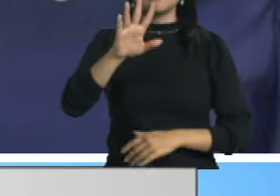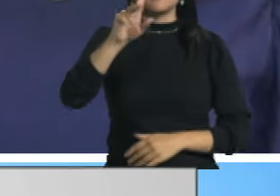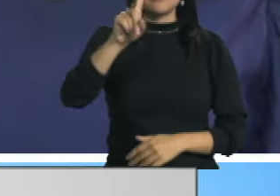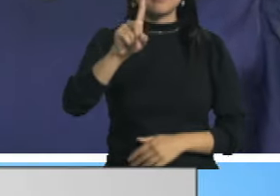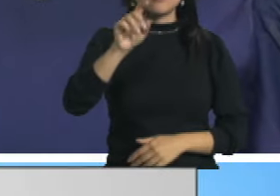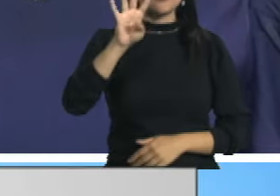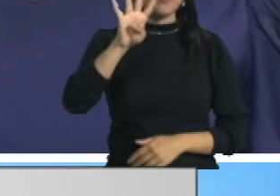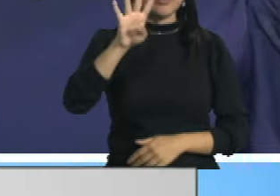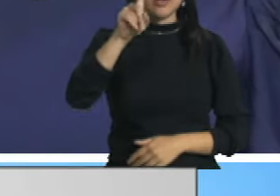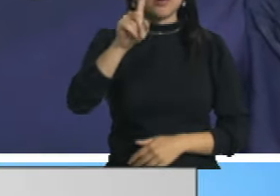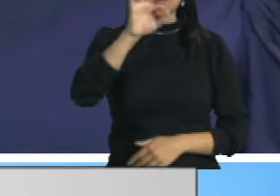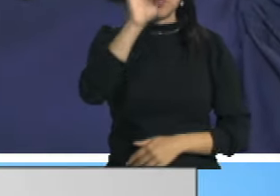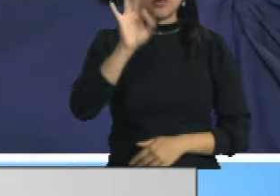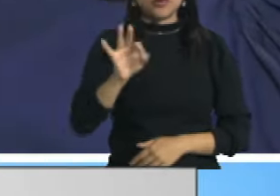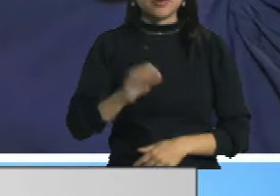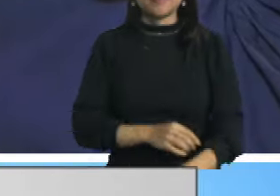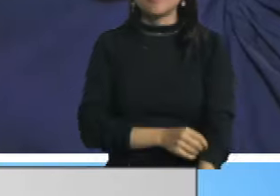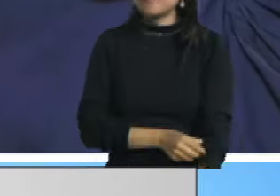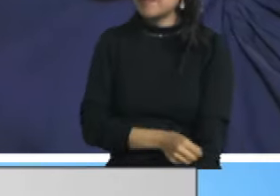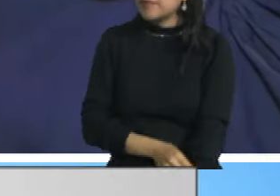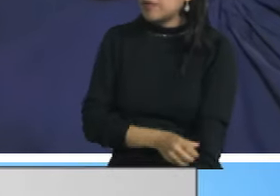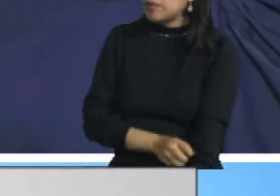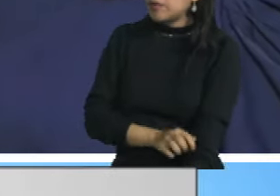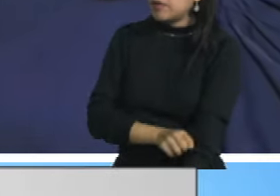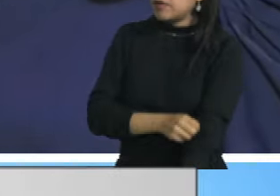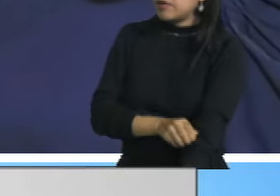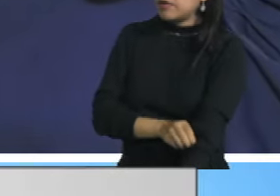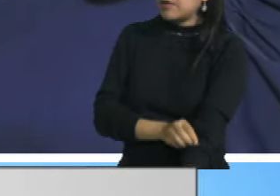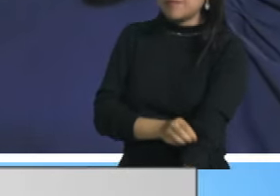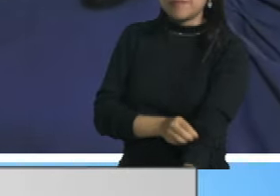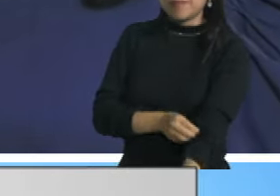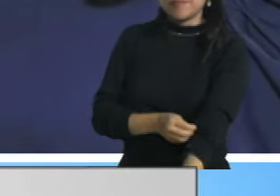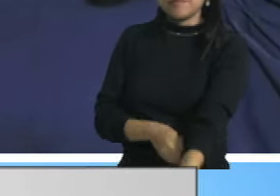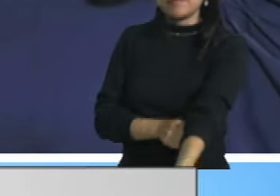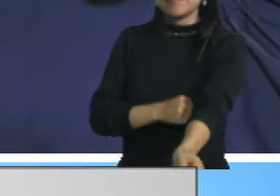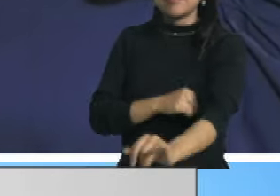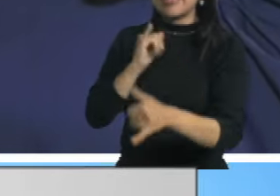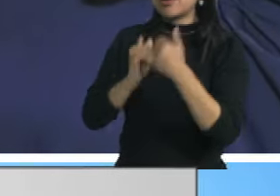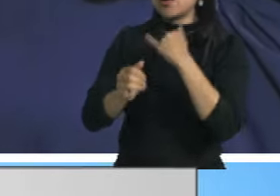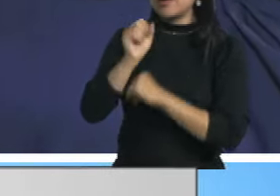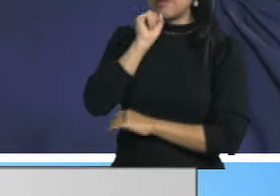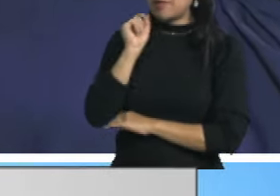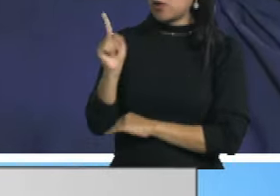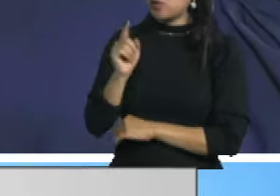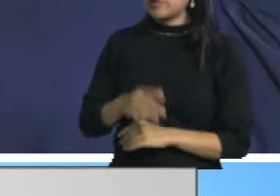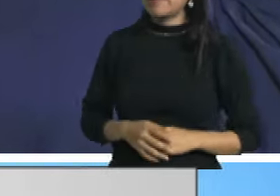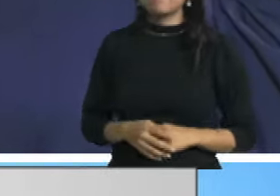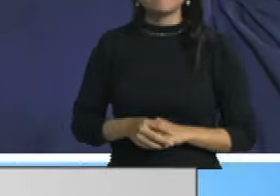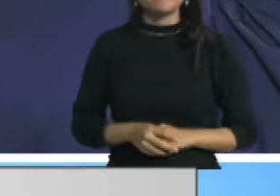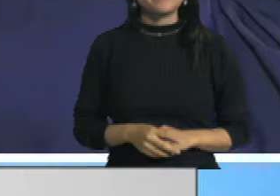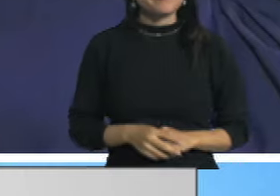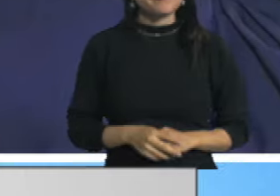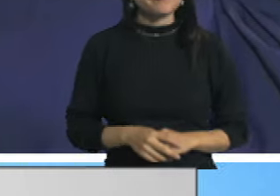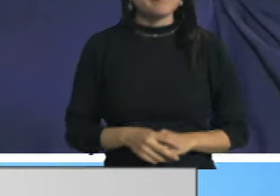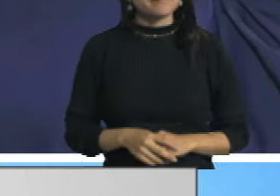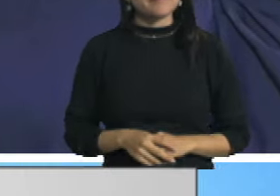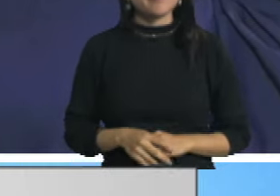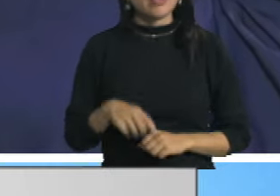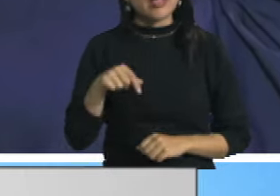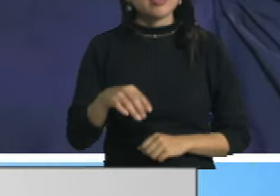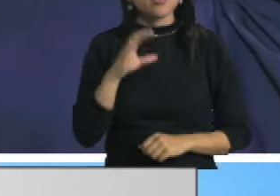41.7%. Una última pregunta, directora, y es si en Colombia se está registrando tal vez un mayor número de trabajadores